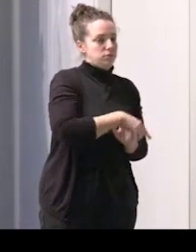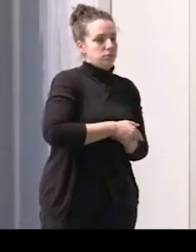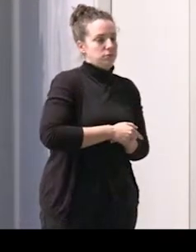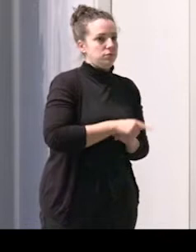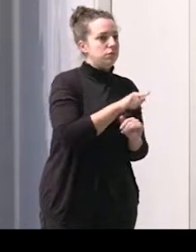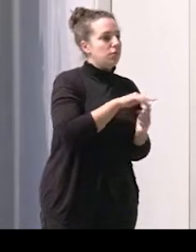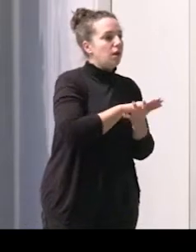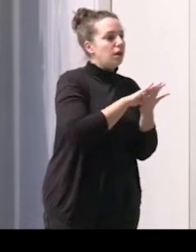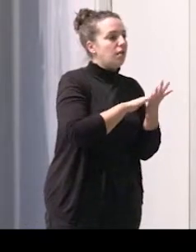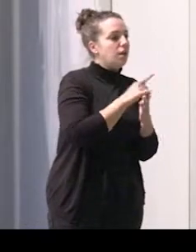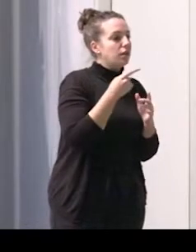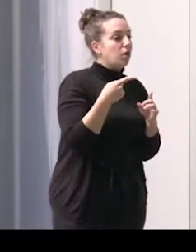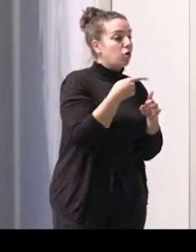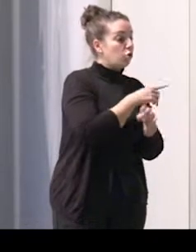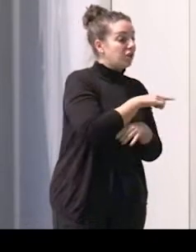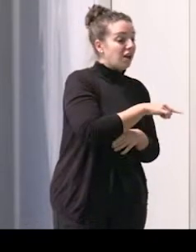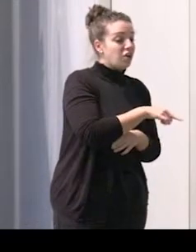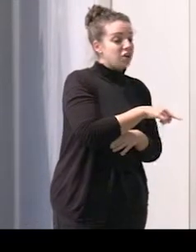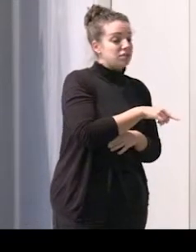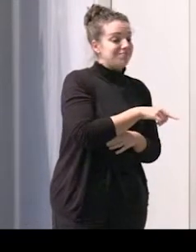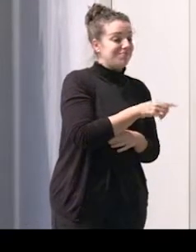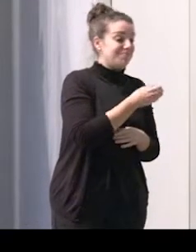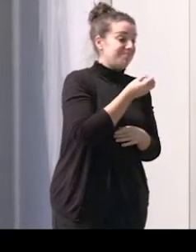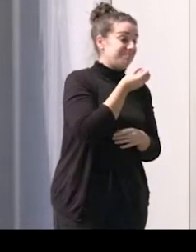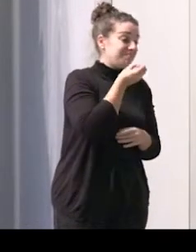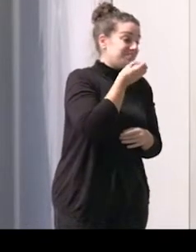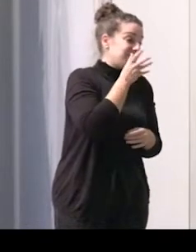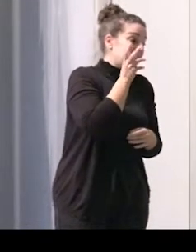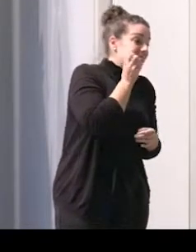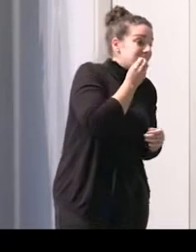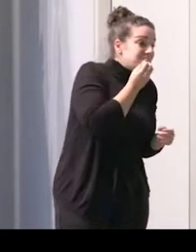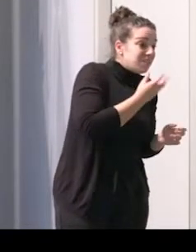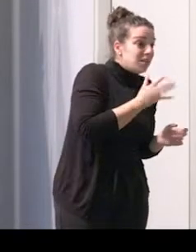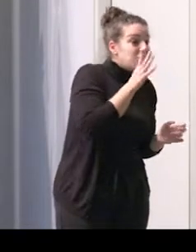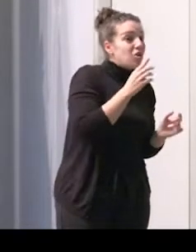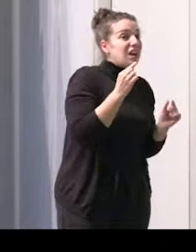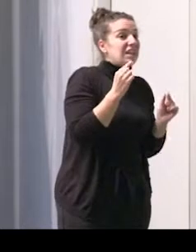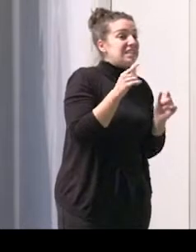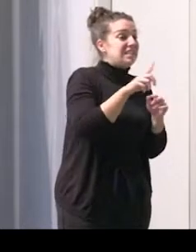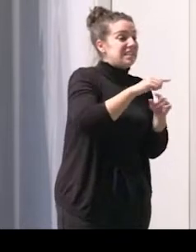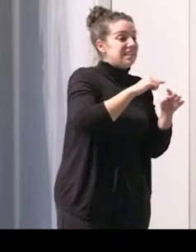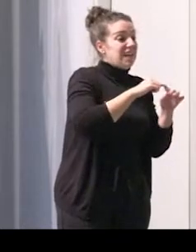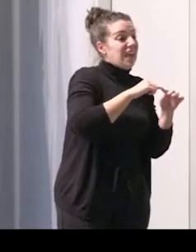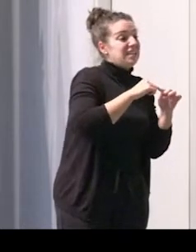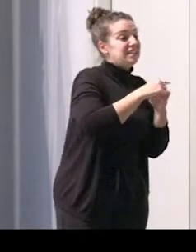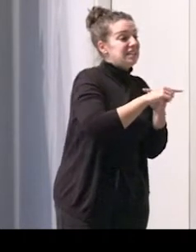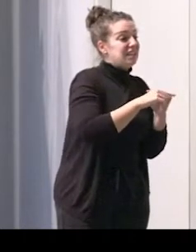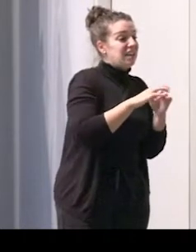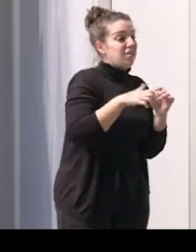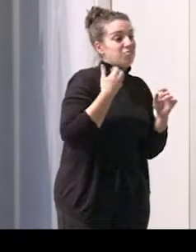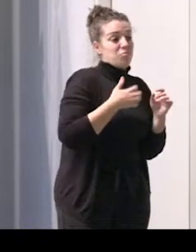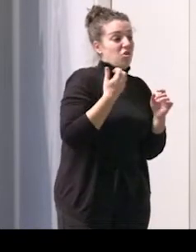el hablante del lado contrario está atenuado, porque su señal se está inhibiendo a sí misma en el lado derecho.